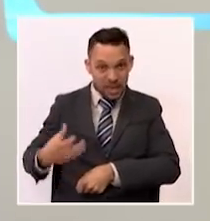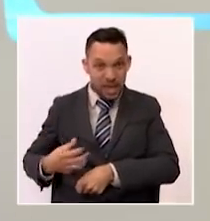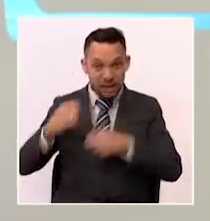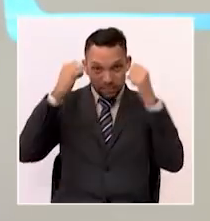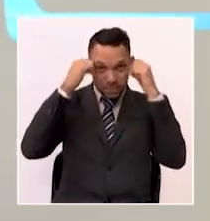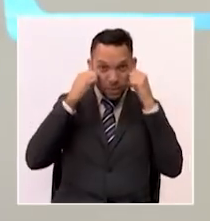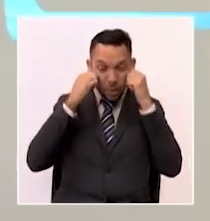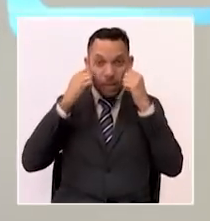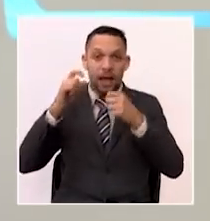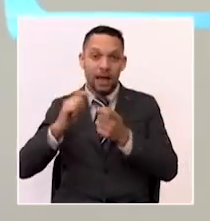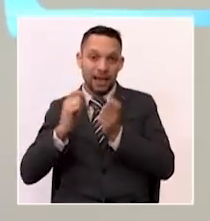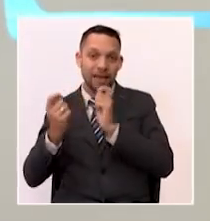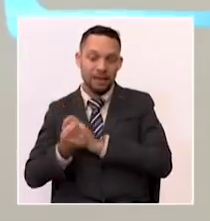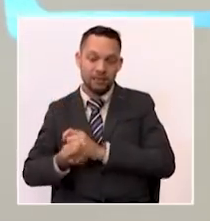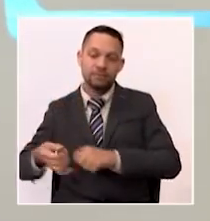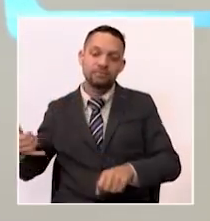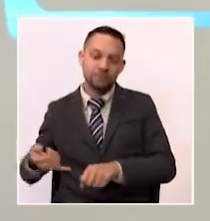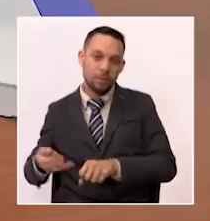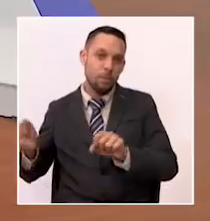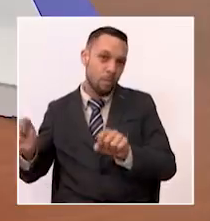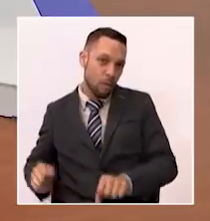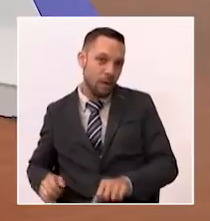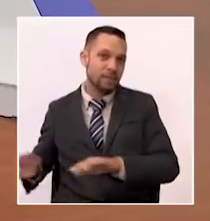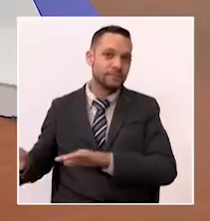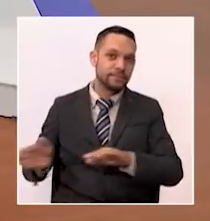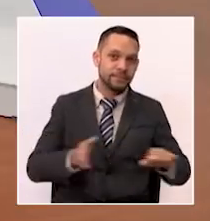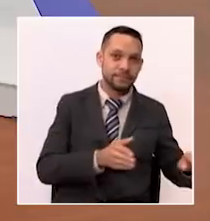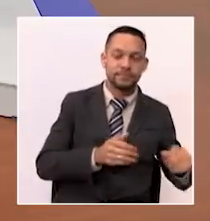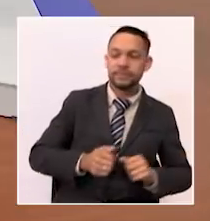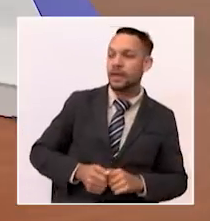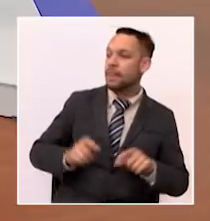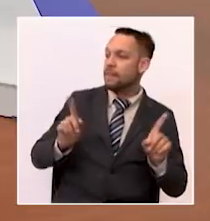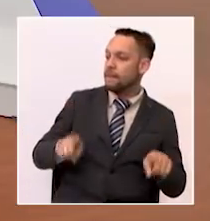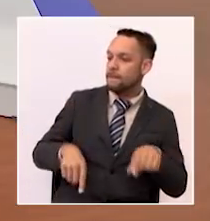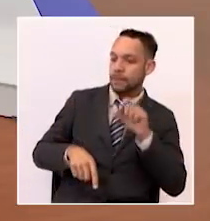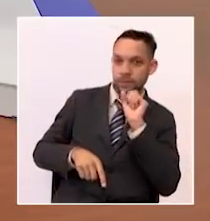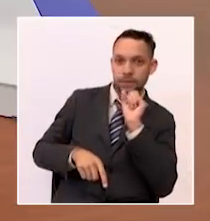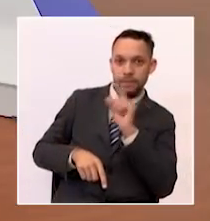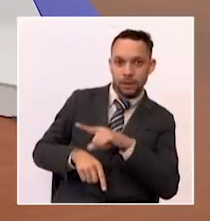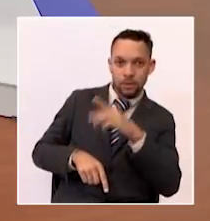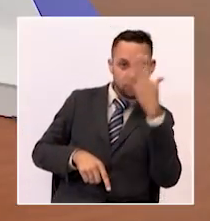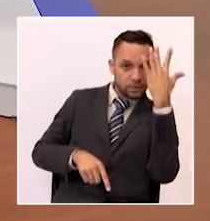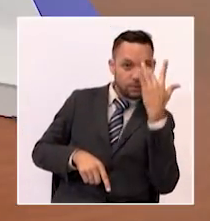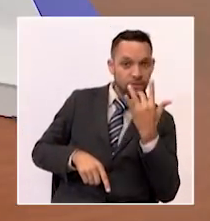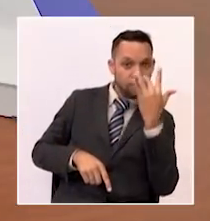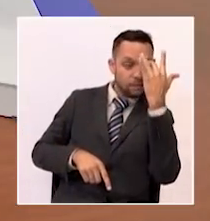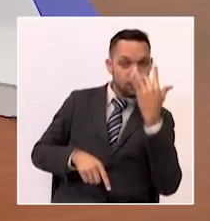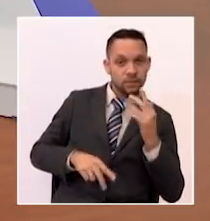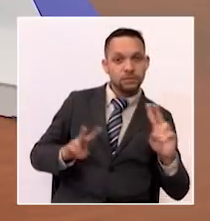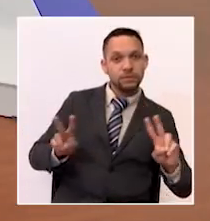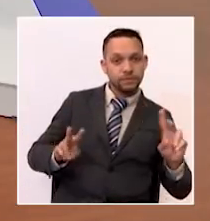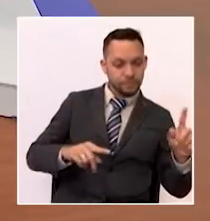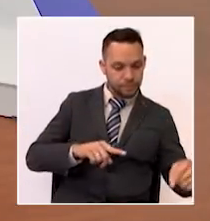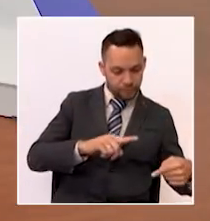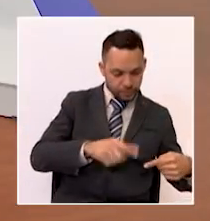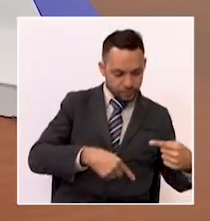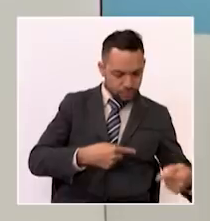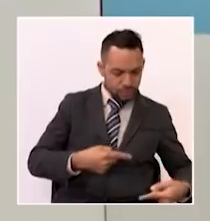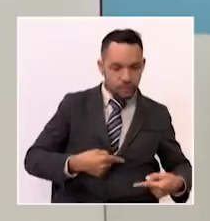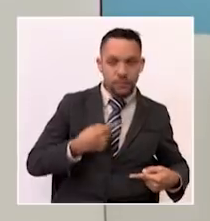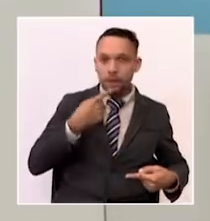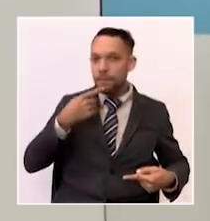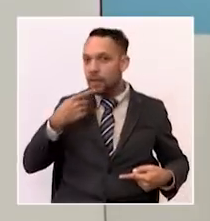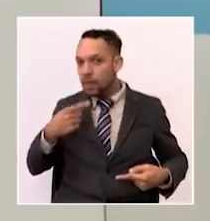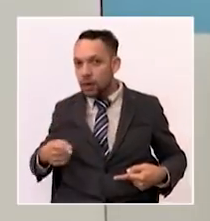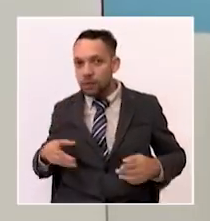hasta que mejora la infección vaginal. Por acá hay otra pregunta importante en Facebook Live y le dicen a la doctora, buenas tardes,